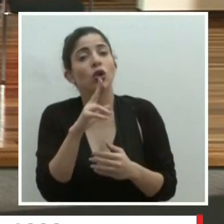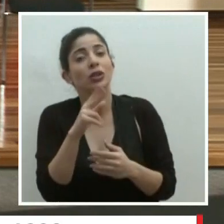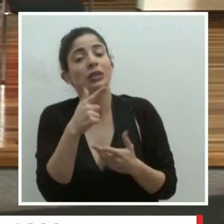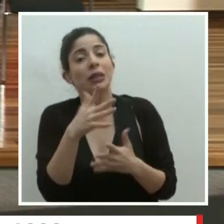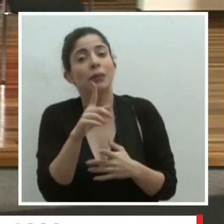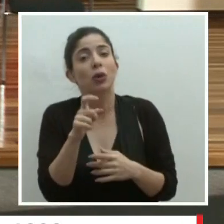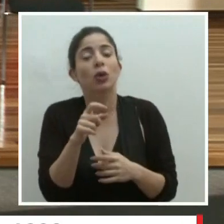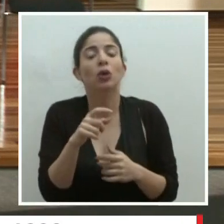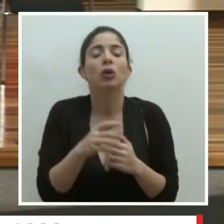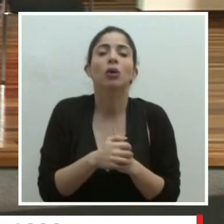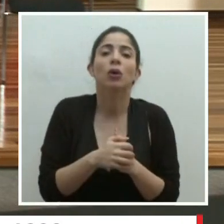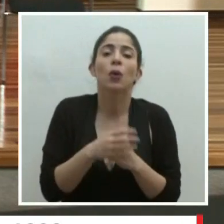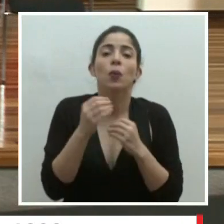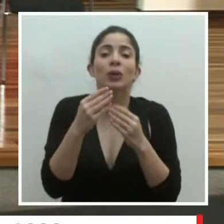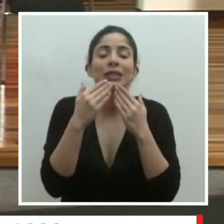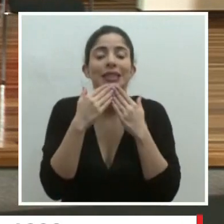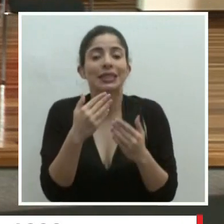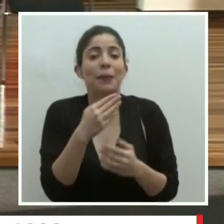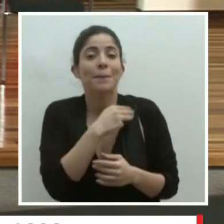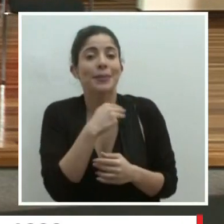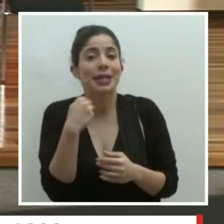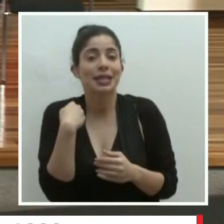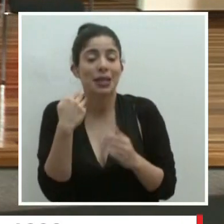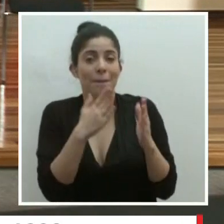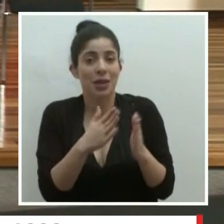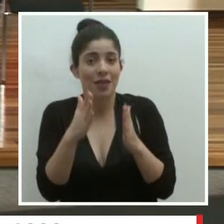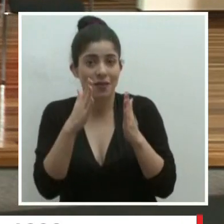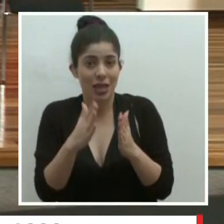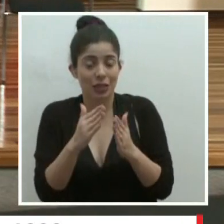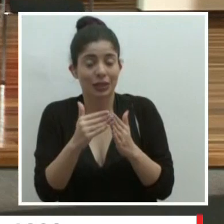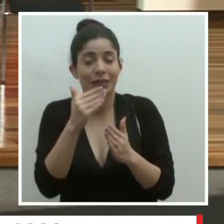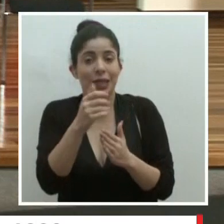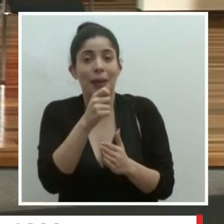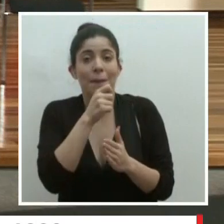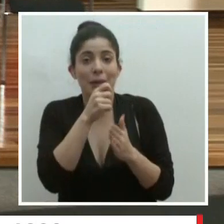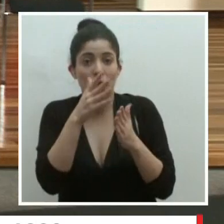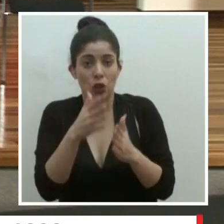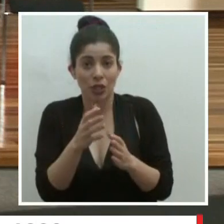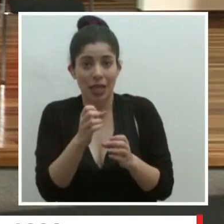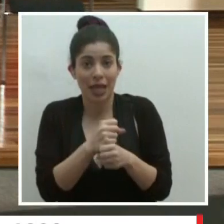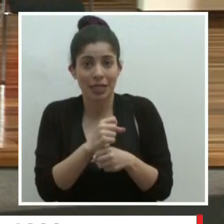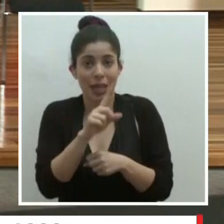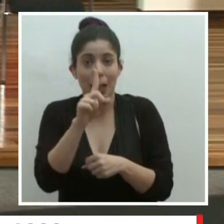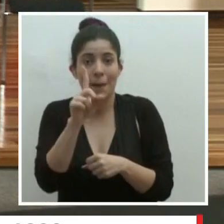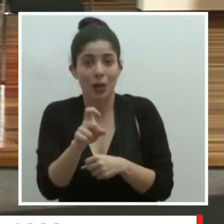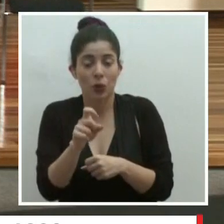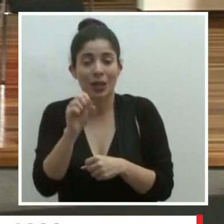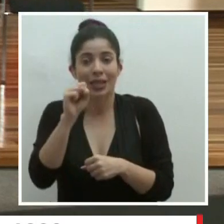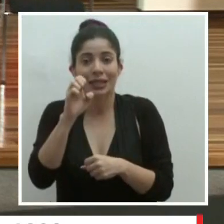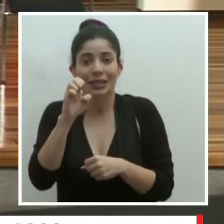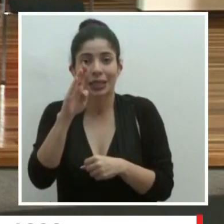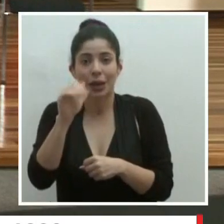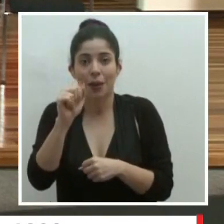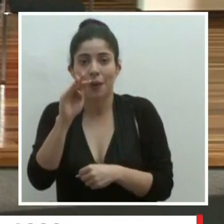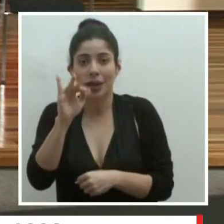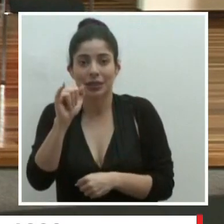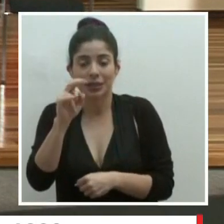con... Muchas gracias a la ministra de Planificación. El siguiente colega en realizar sus consultas es Sebastián Rodríguez